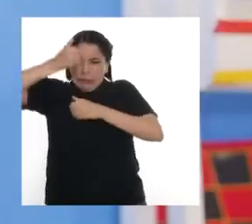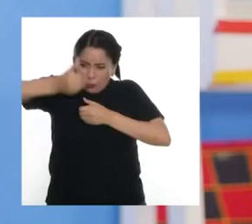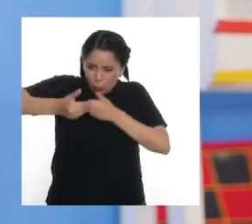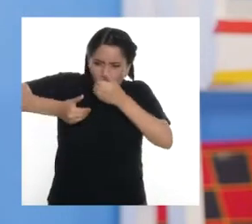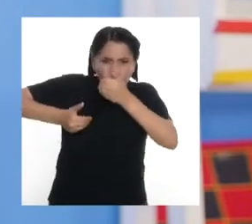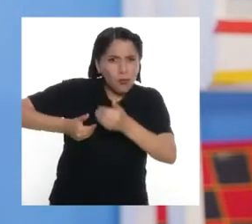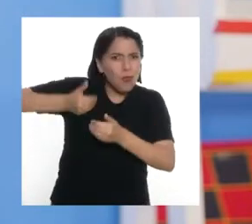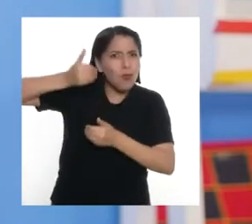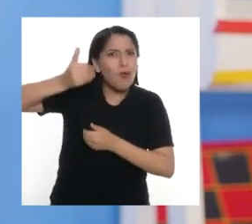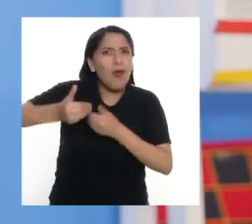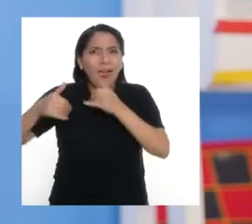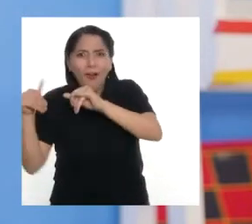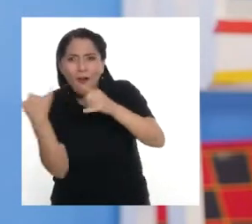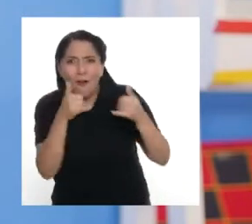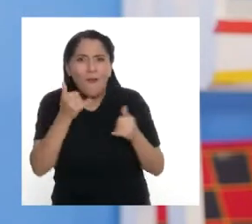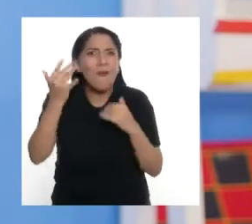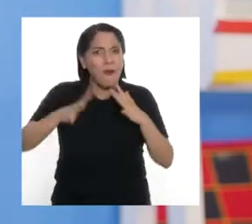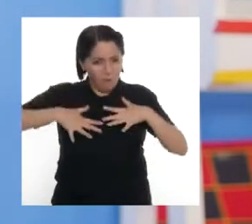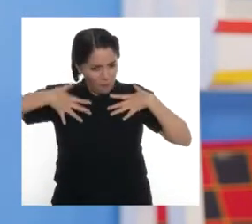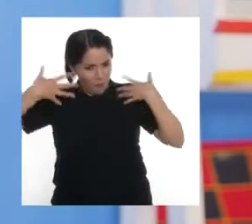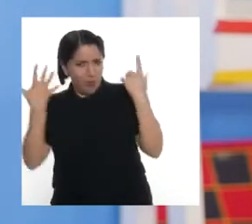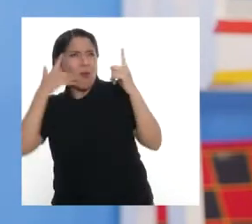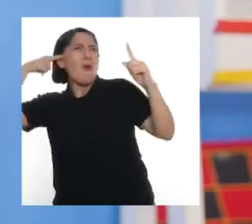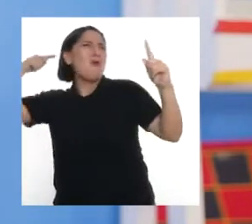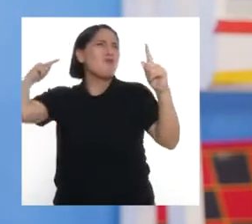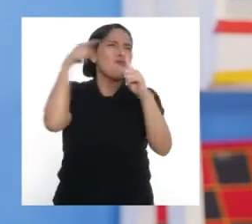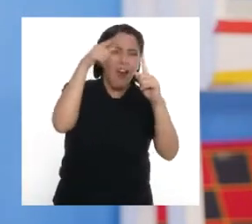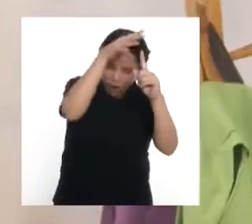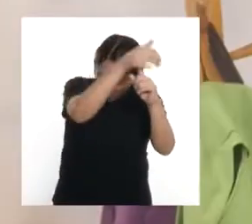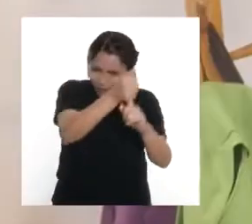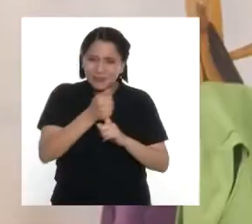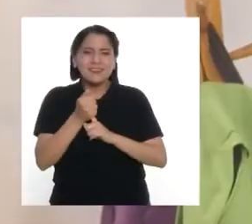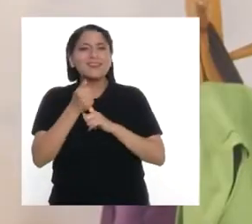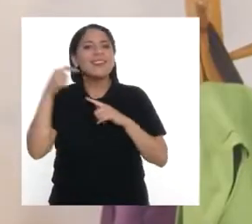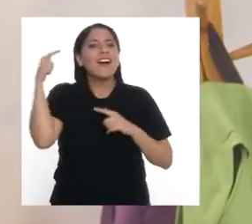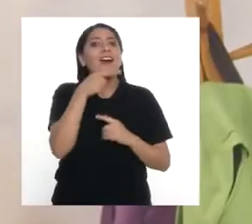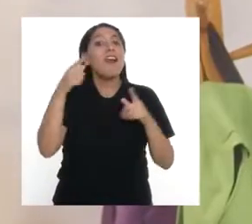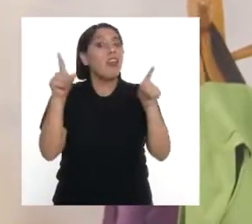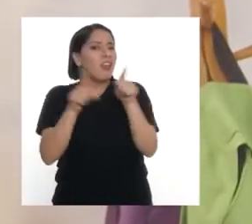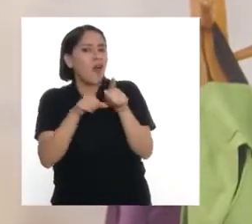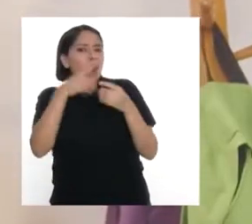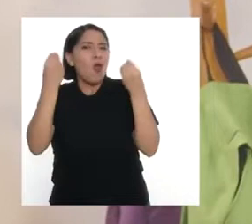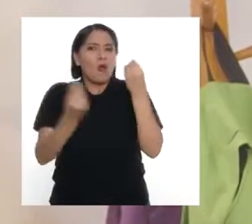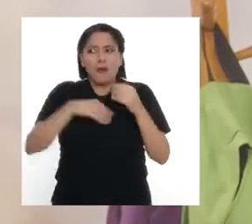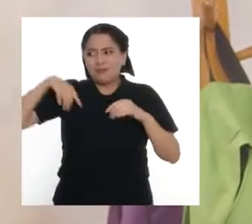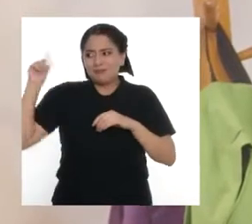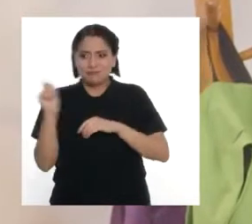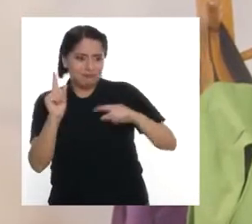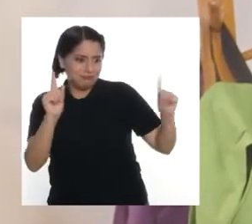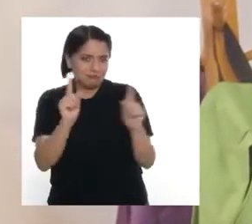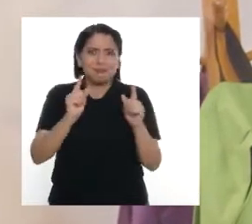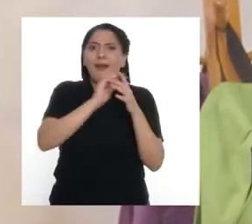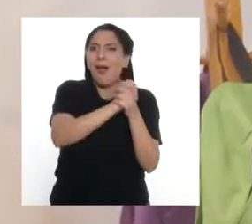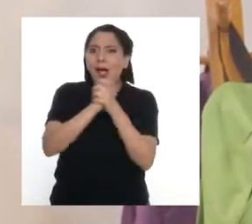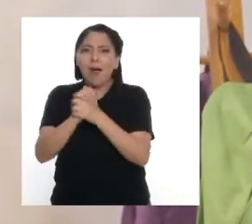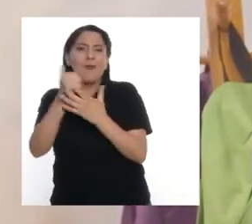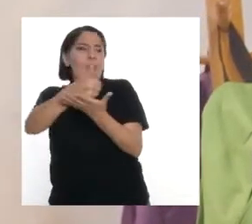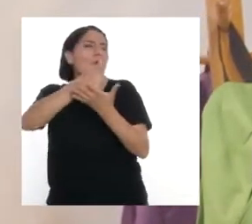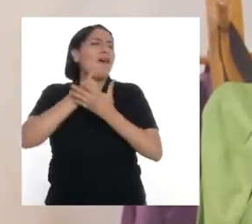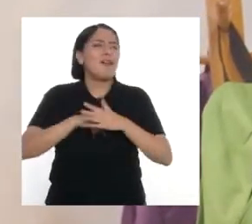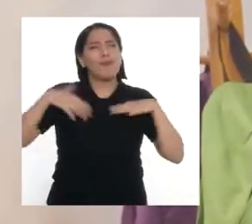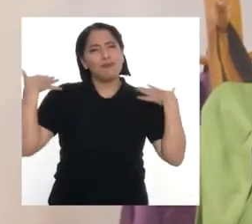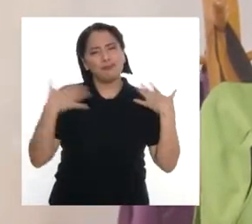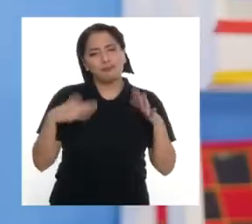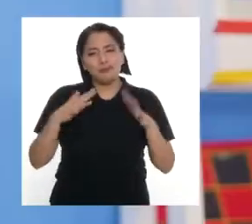pero creo que a través del juego podemos lograr grandes cosas. Además, tener buenas compañeras y compañeros siempre es de